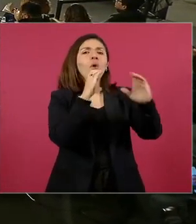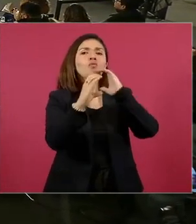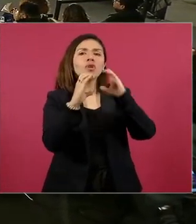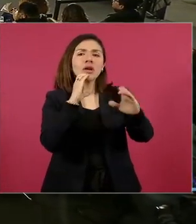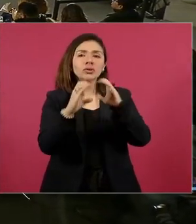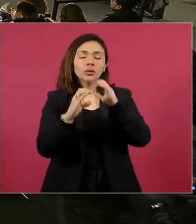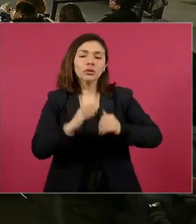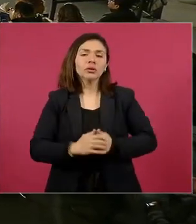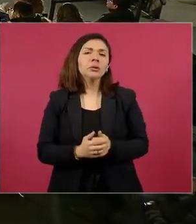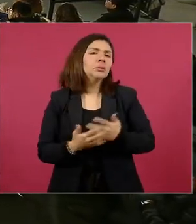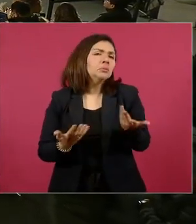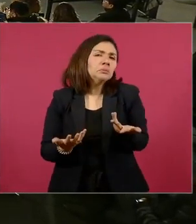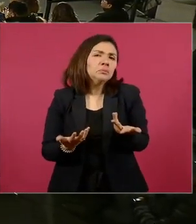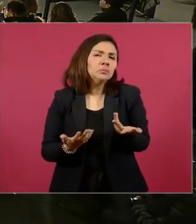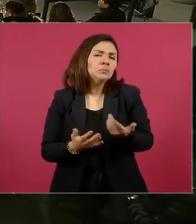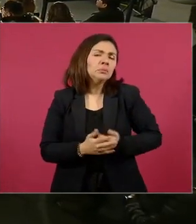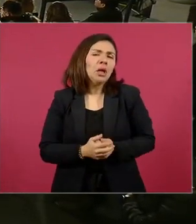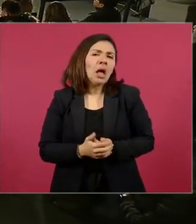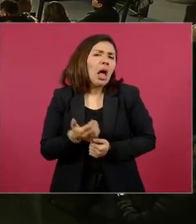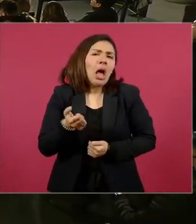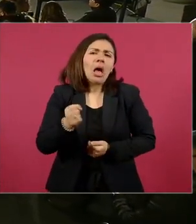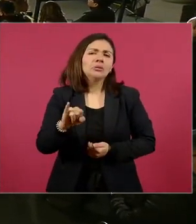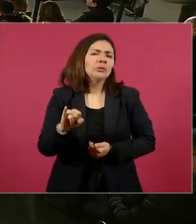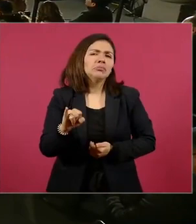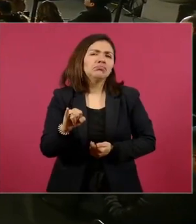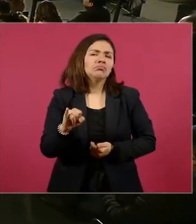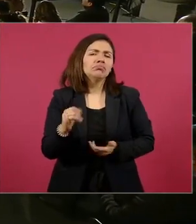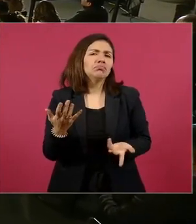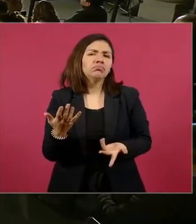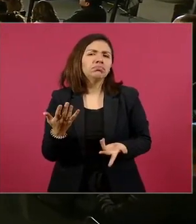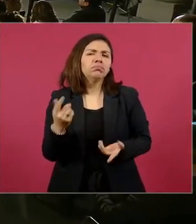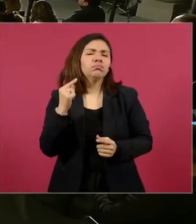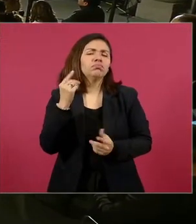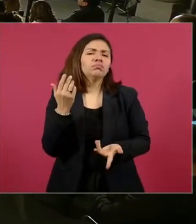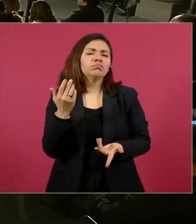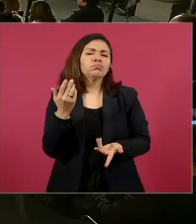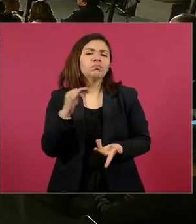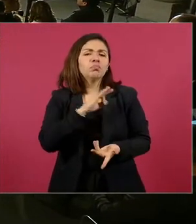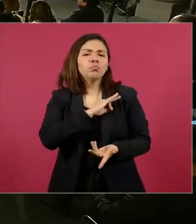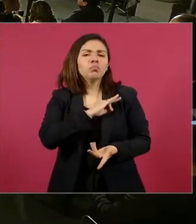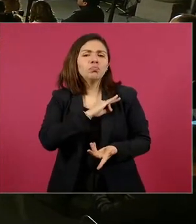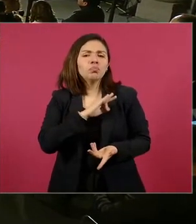y como todo, vamos a ir